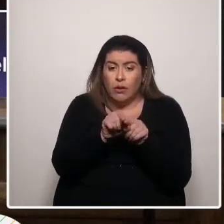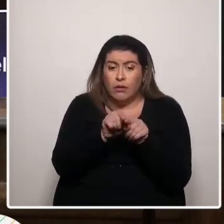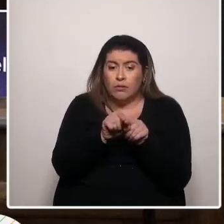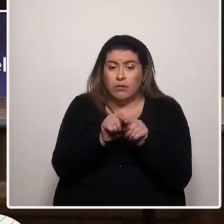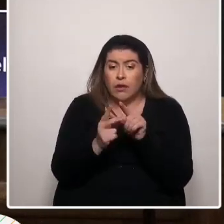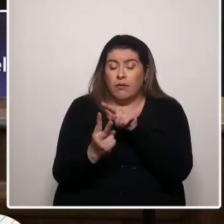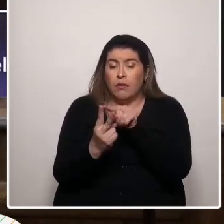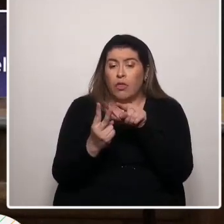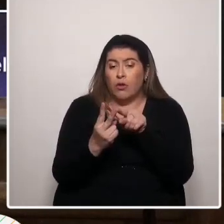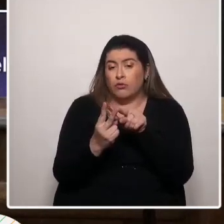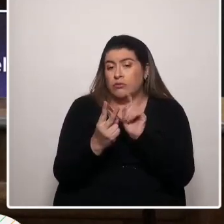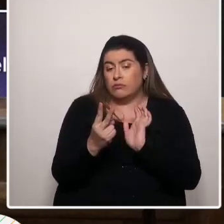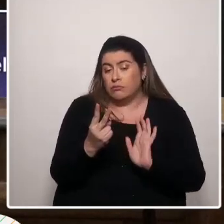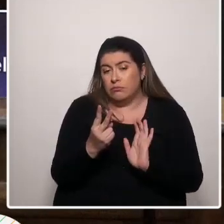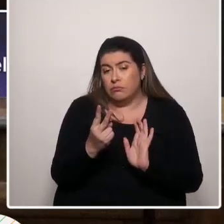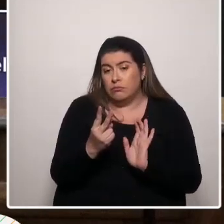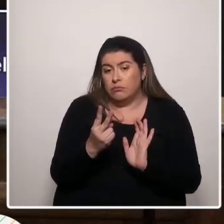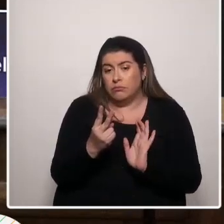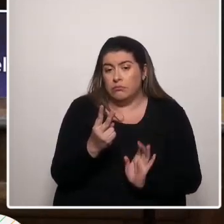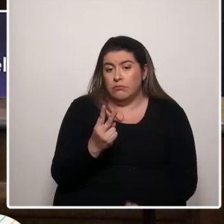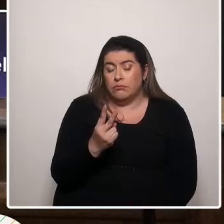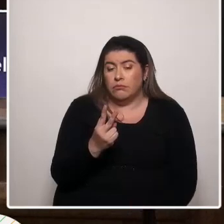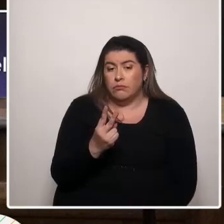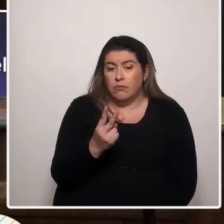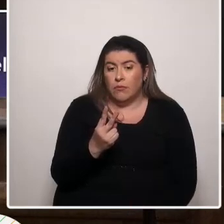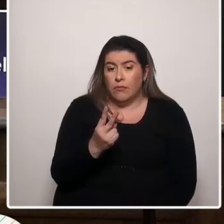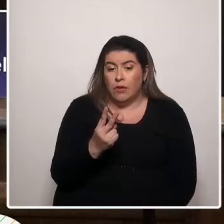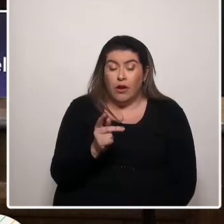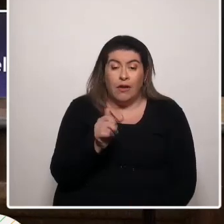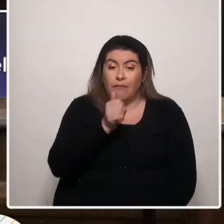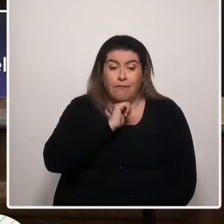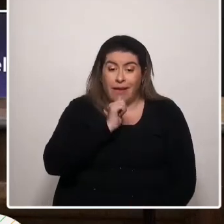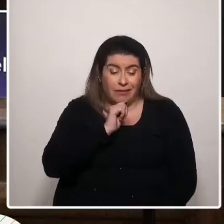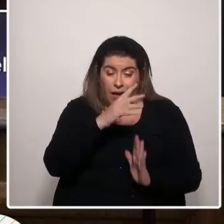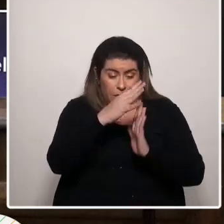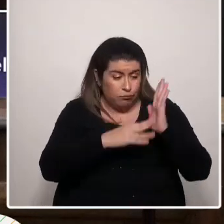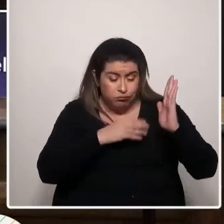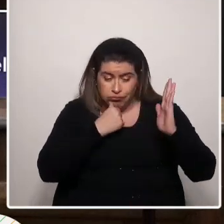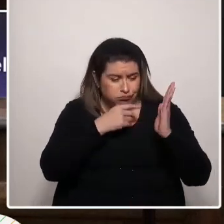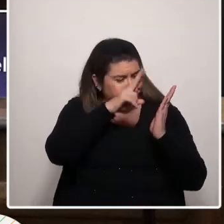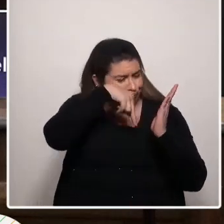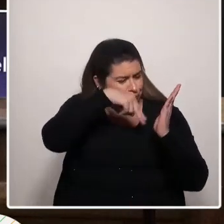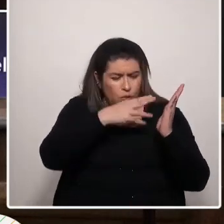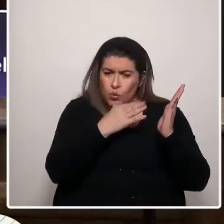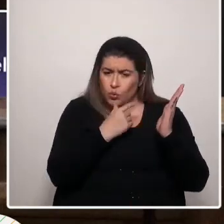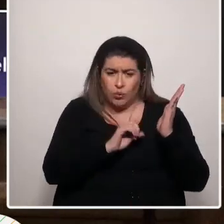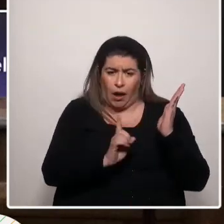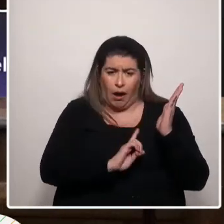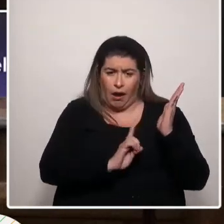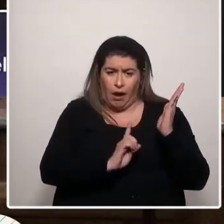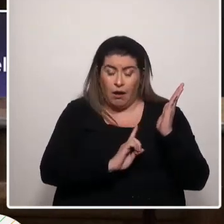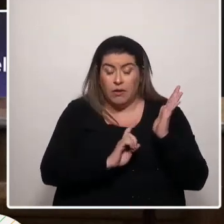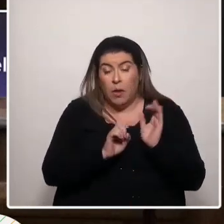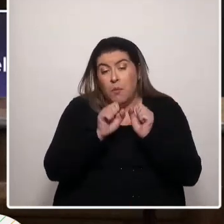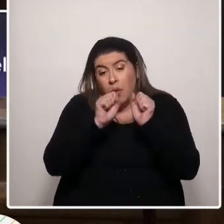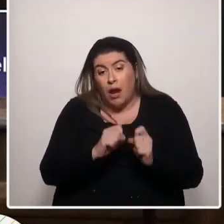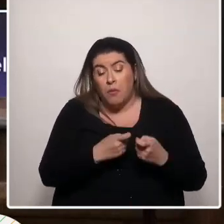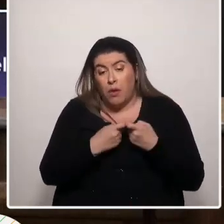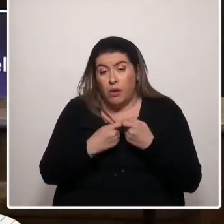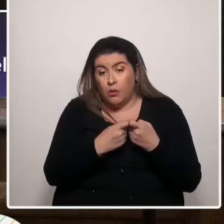2 personas. Ahora, lo que no está en ninguna parte y que lo que sí eventualmente podríamos